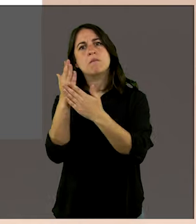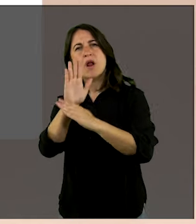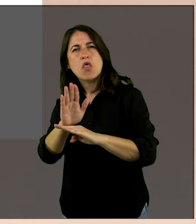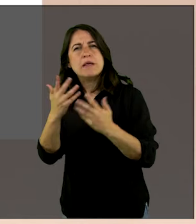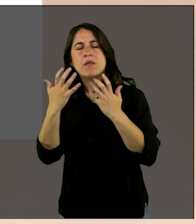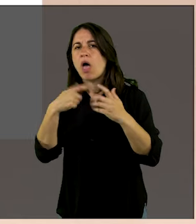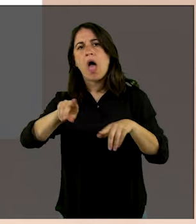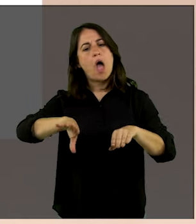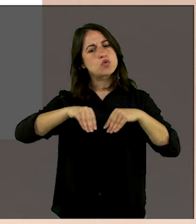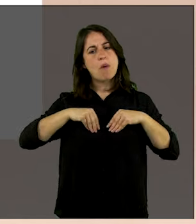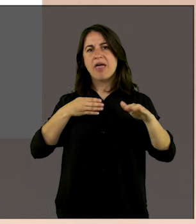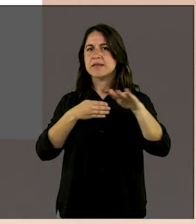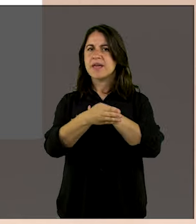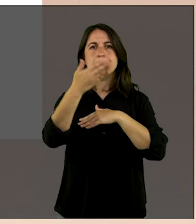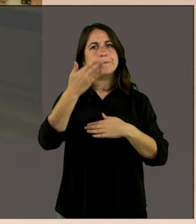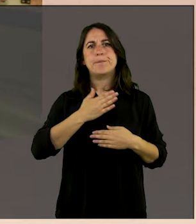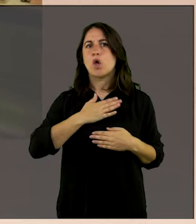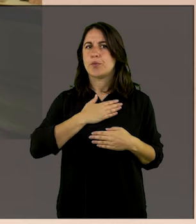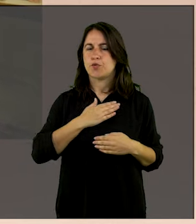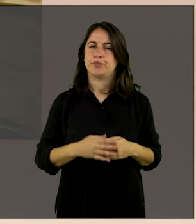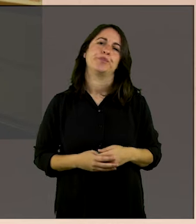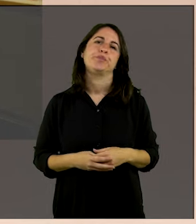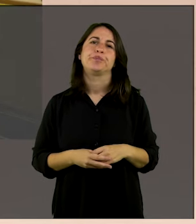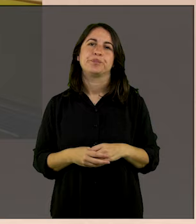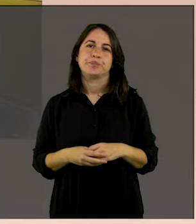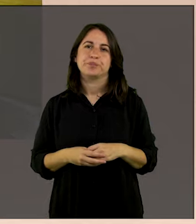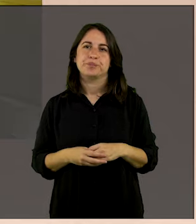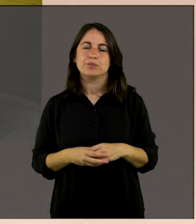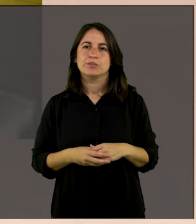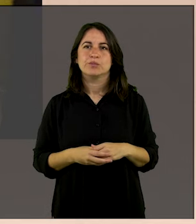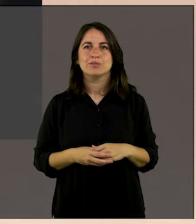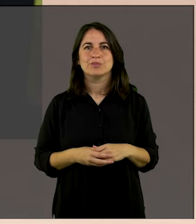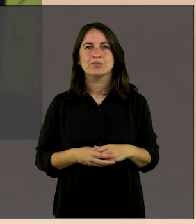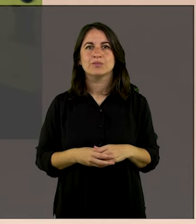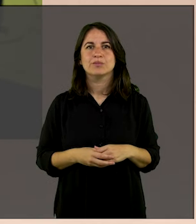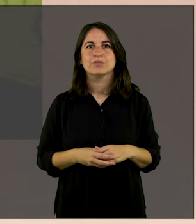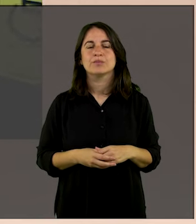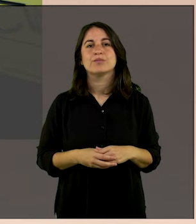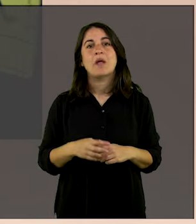exhibición de un espectáculo asuman la accesibilidad como algo propio.